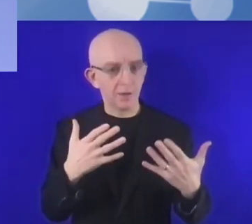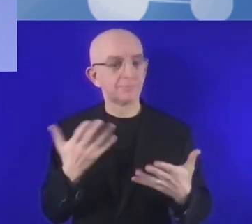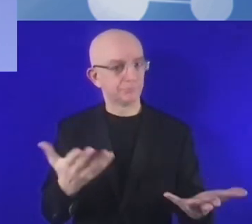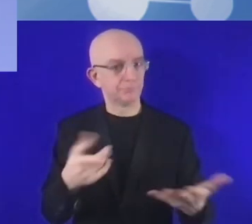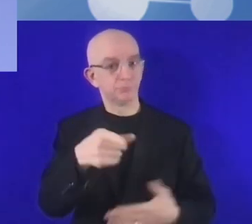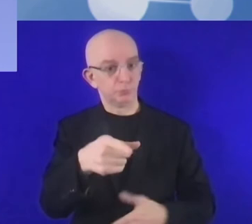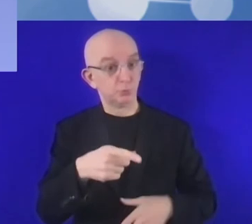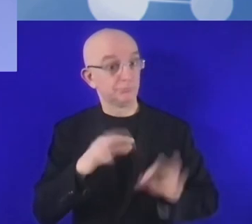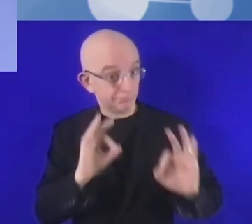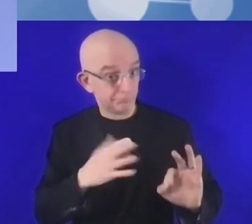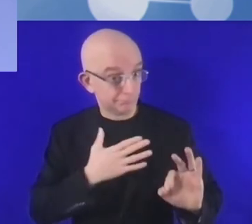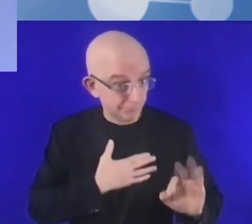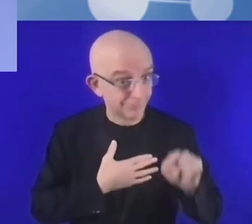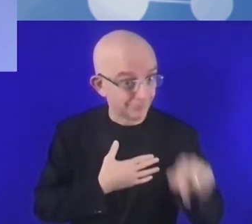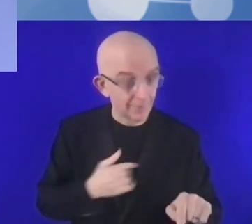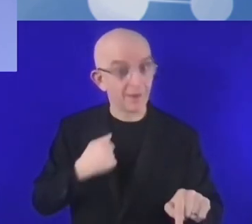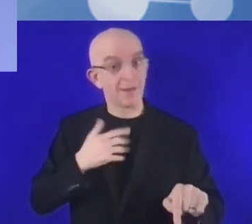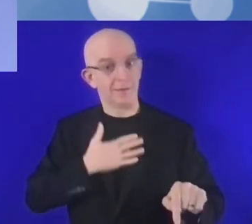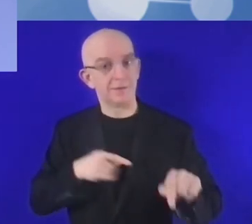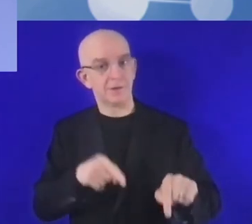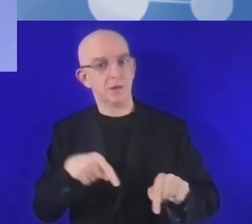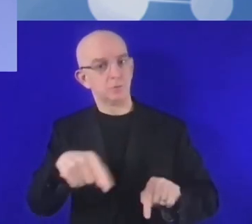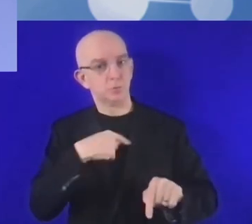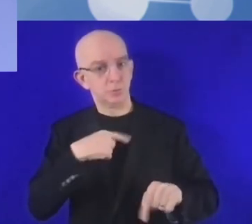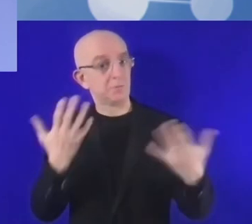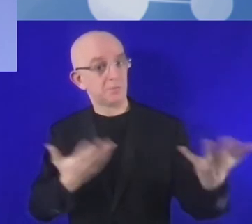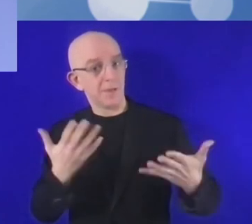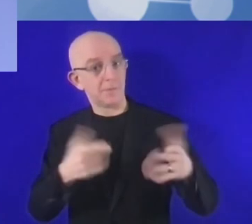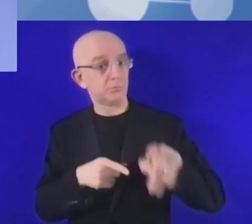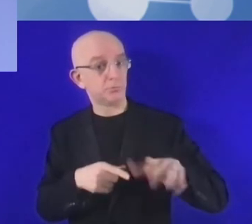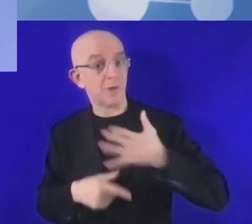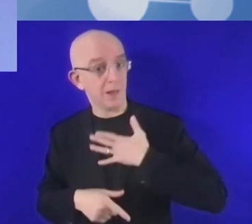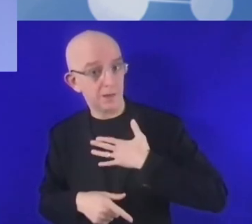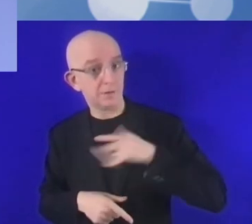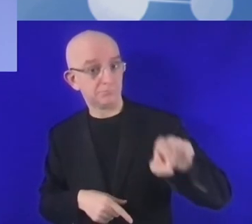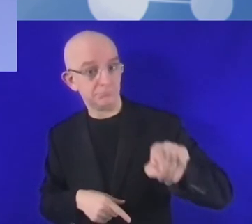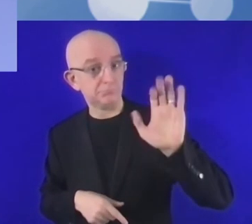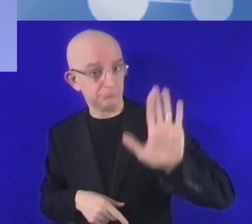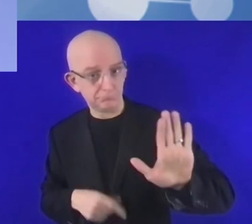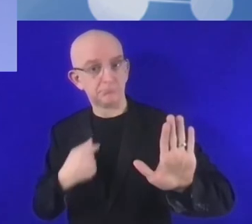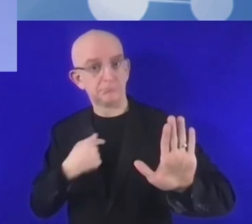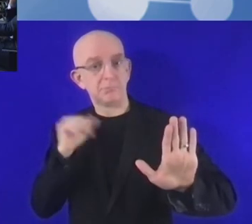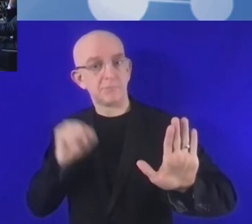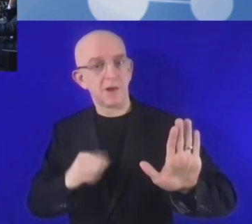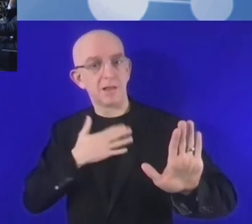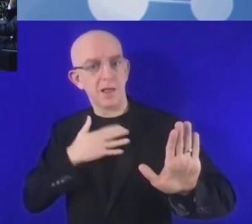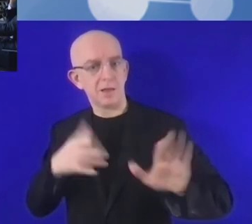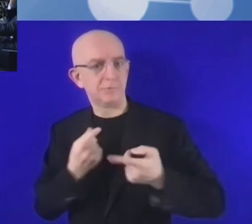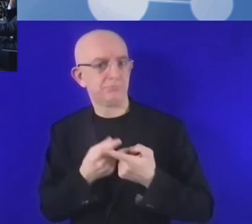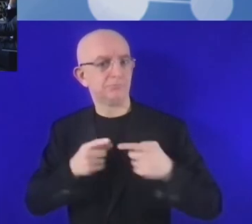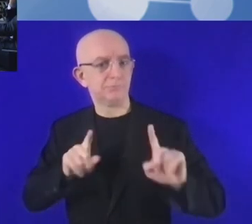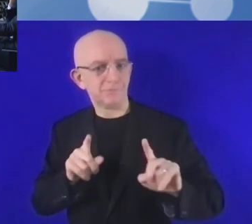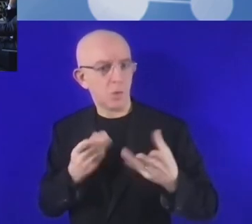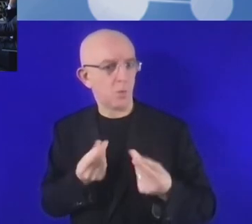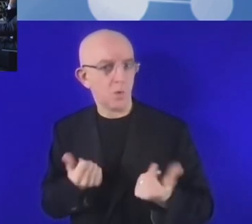tenemos nuestras preferencias y quizás es debido asumir que cada uno tiene sus gustos y mejor no